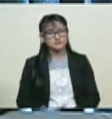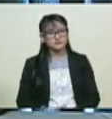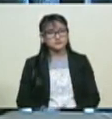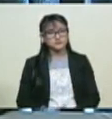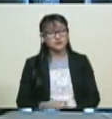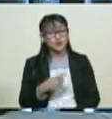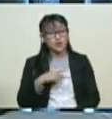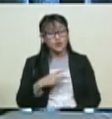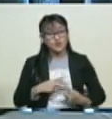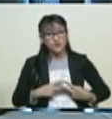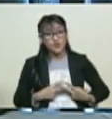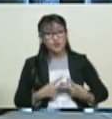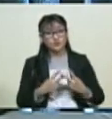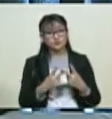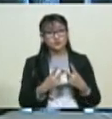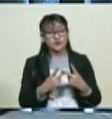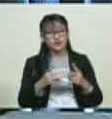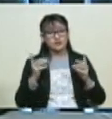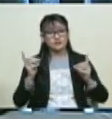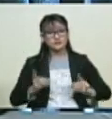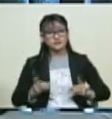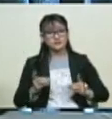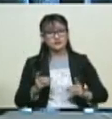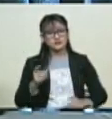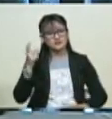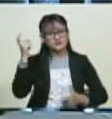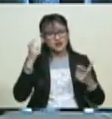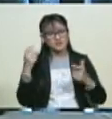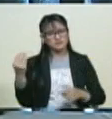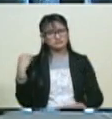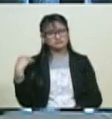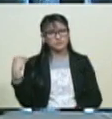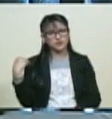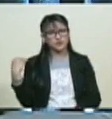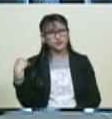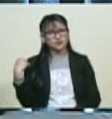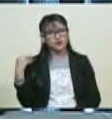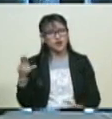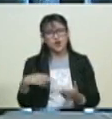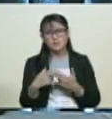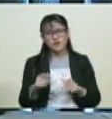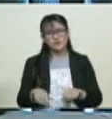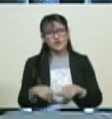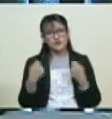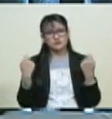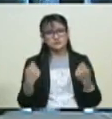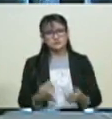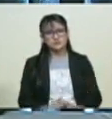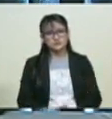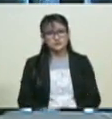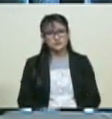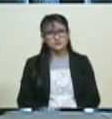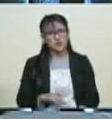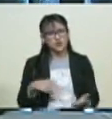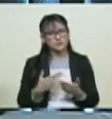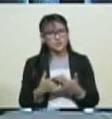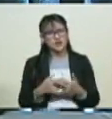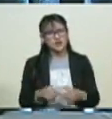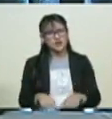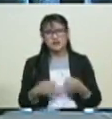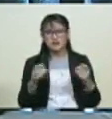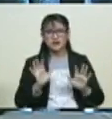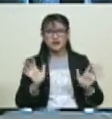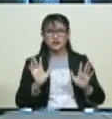férrea y decidida voluntad comandante chávez nos dijo no más violencia no más armas